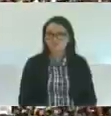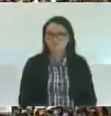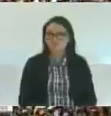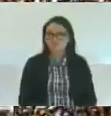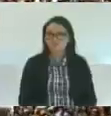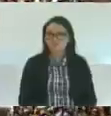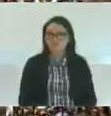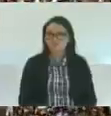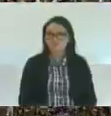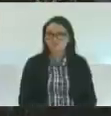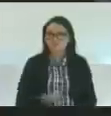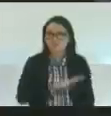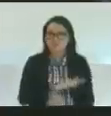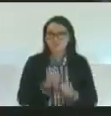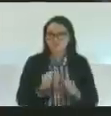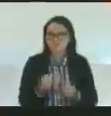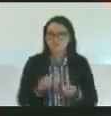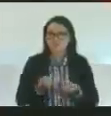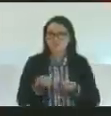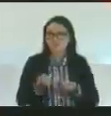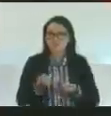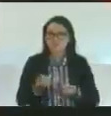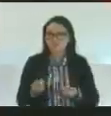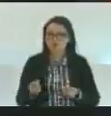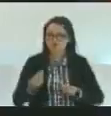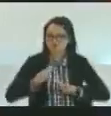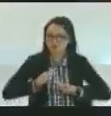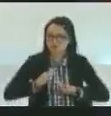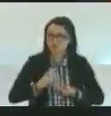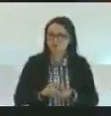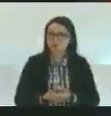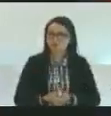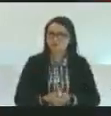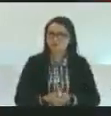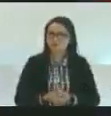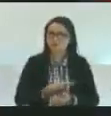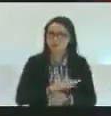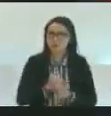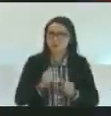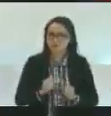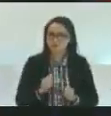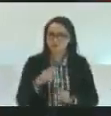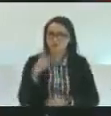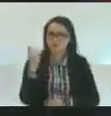Denme su poder económico. Deme su poder político.